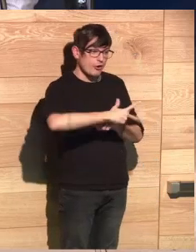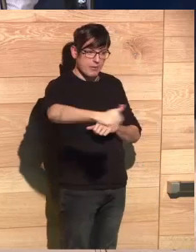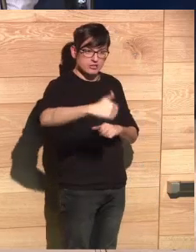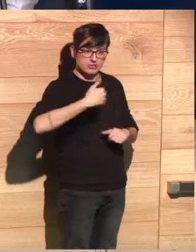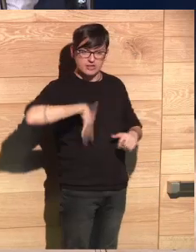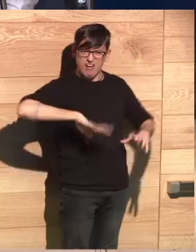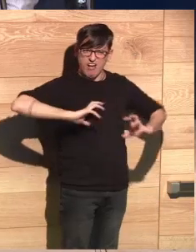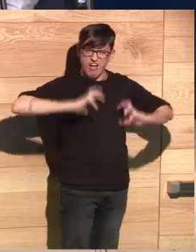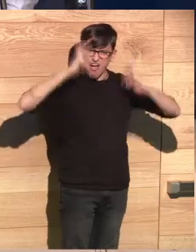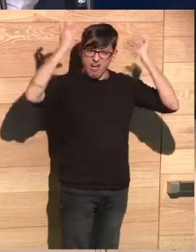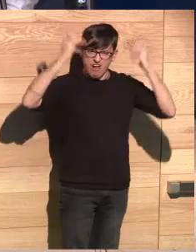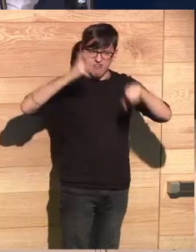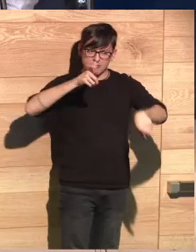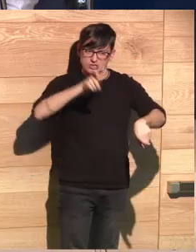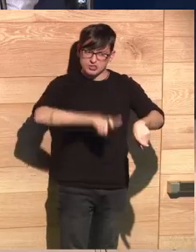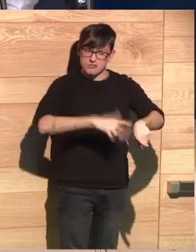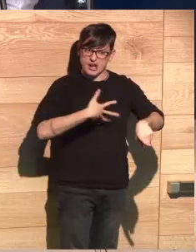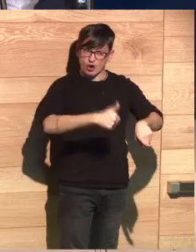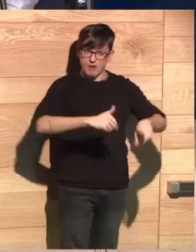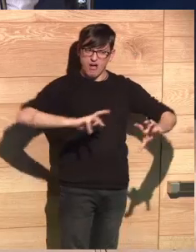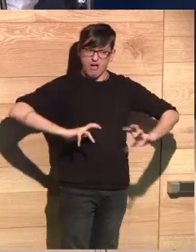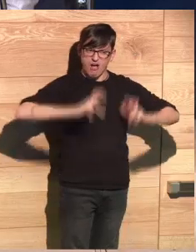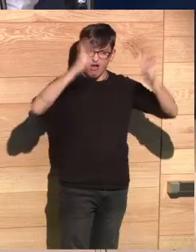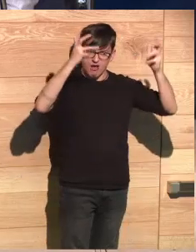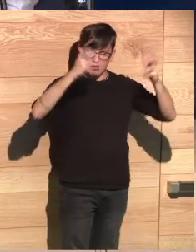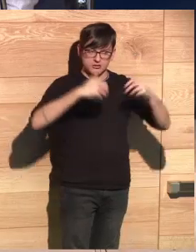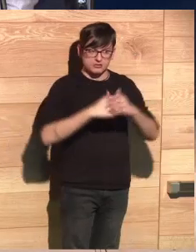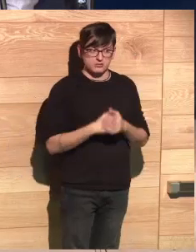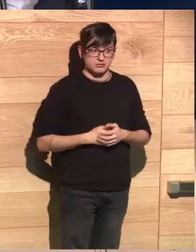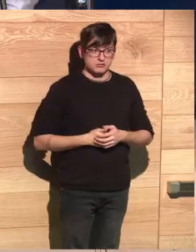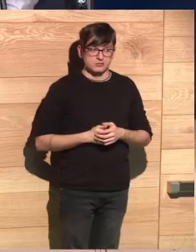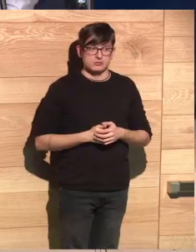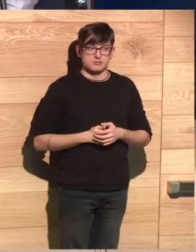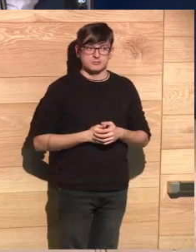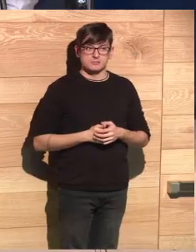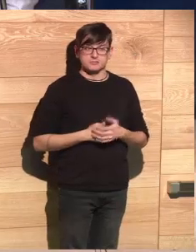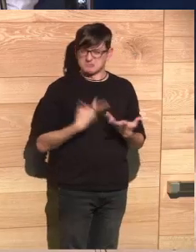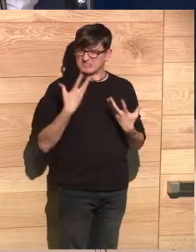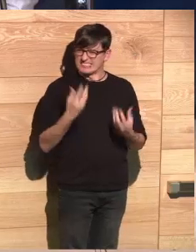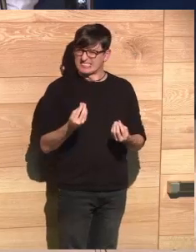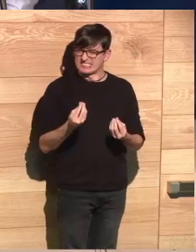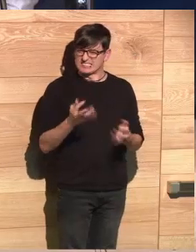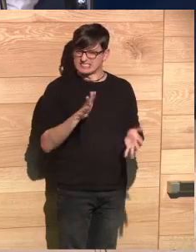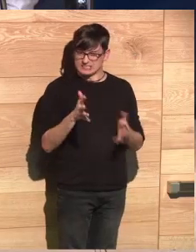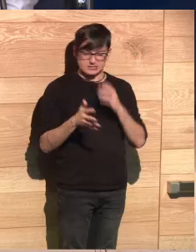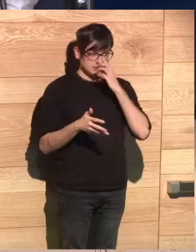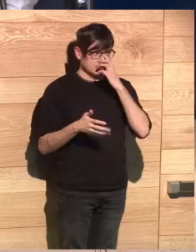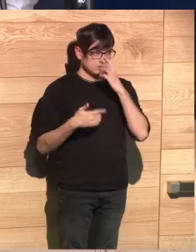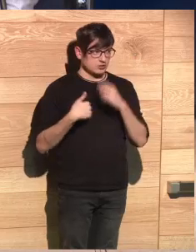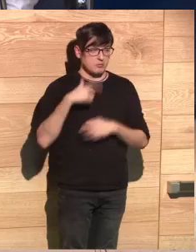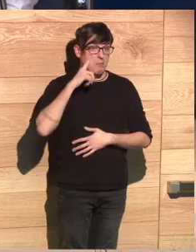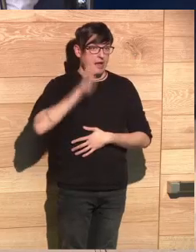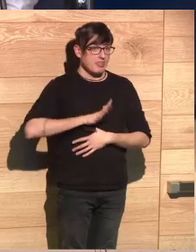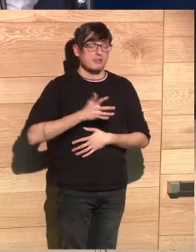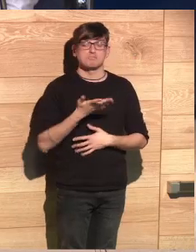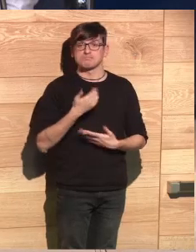ira se concentra sobre el desgraciado del vecindario y entonces refuerza tu fe en el Ring, ¿no? No sé si me estoy explicando. Es como, a mí lo que me